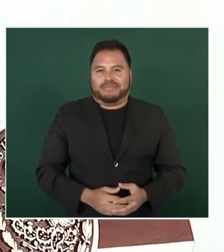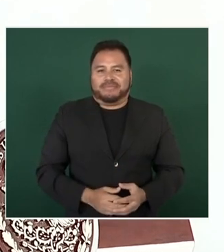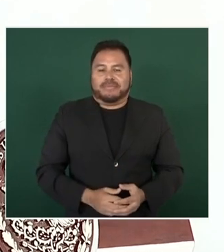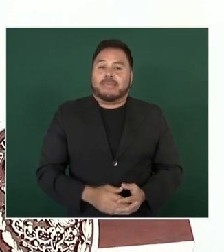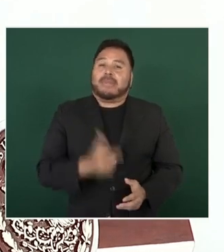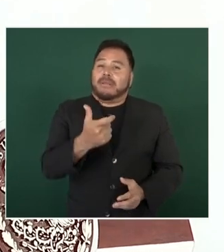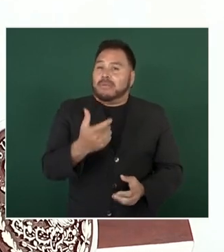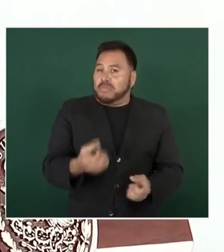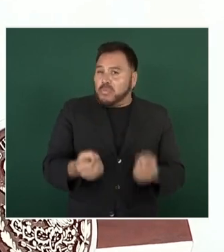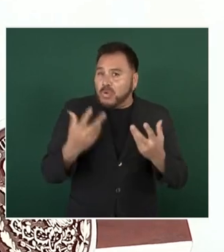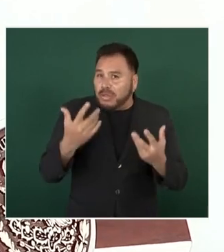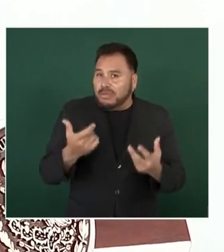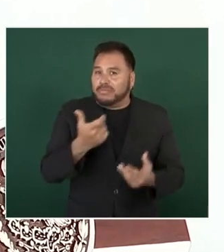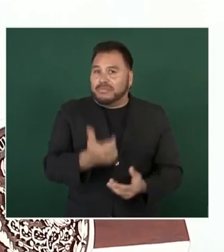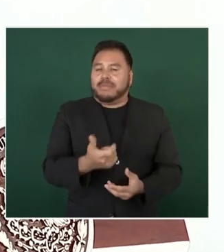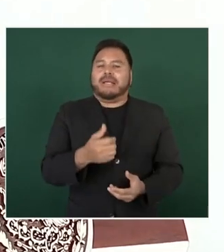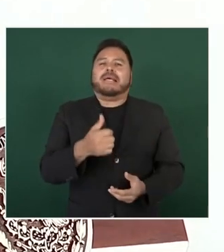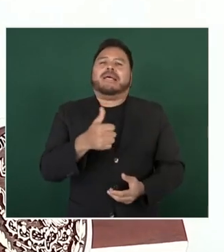Costó